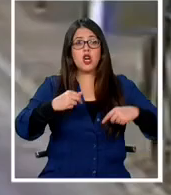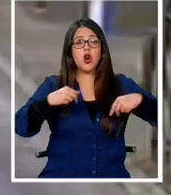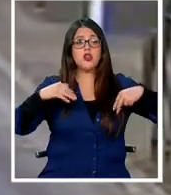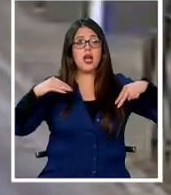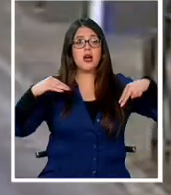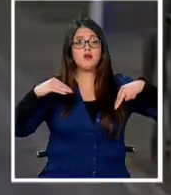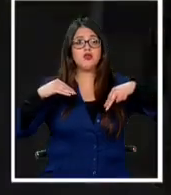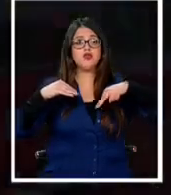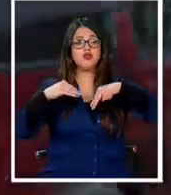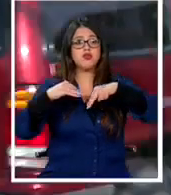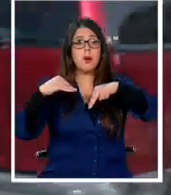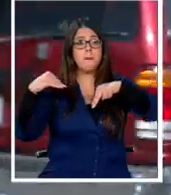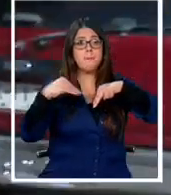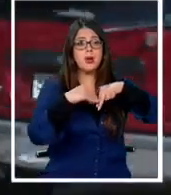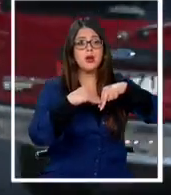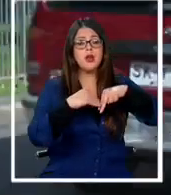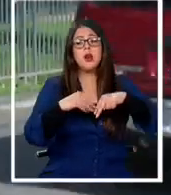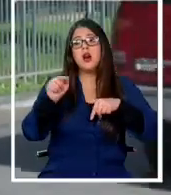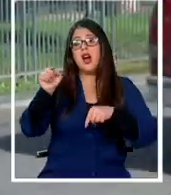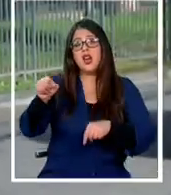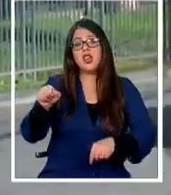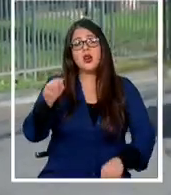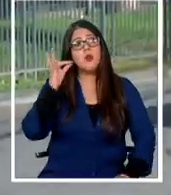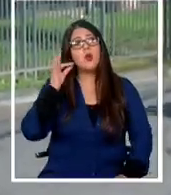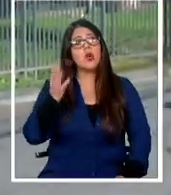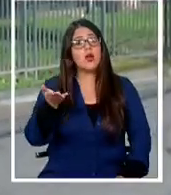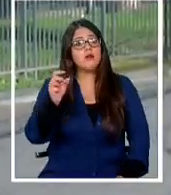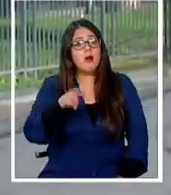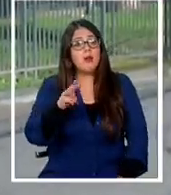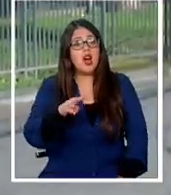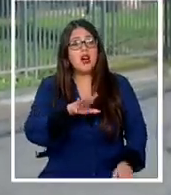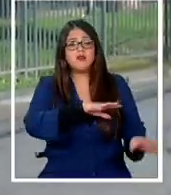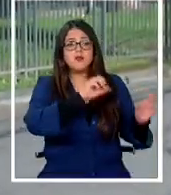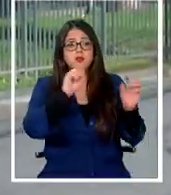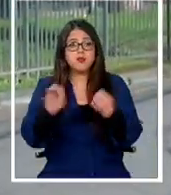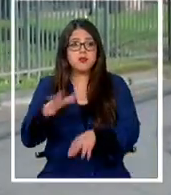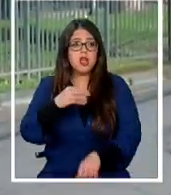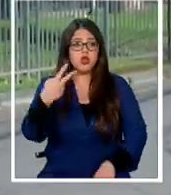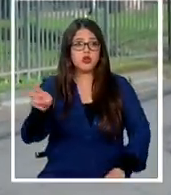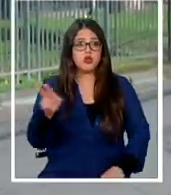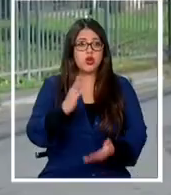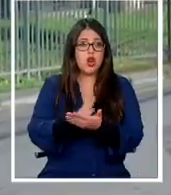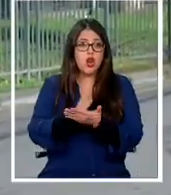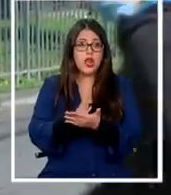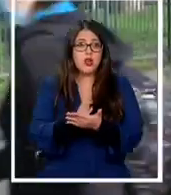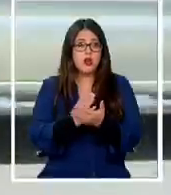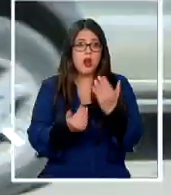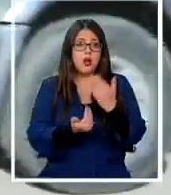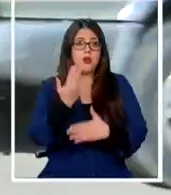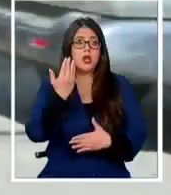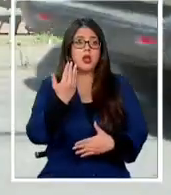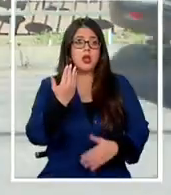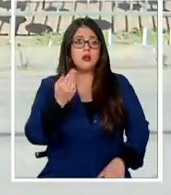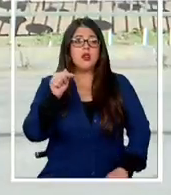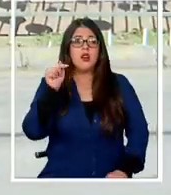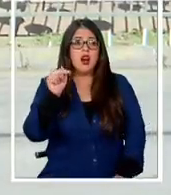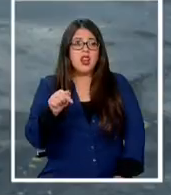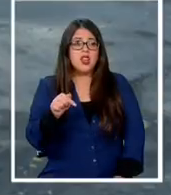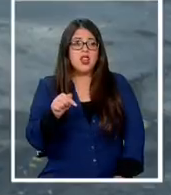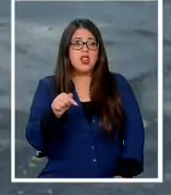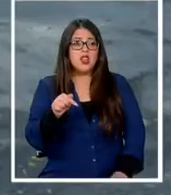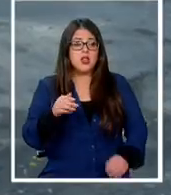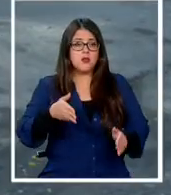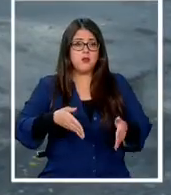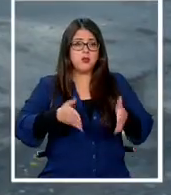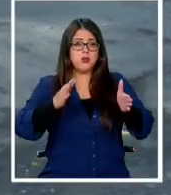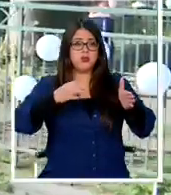la camioneta. Como toda mamá, venía a dejar al niño acá a la escuela en la mañana. Había paso cebra, había